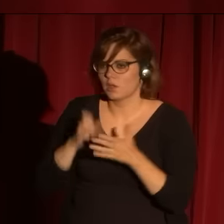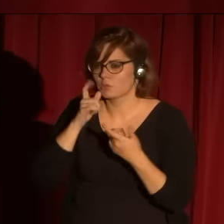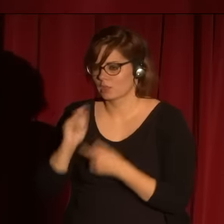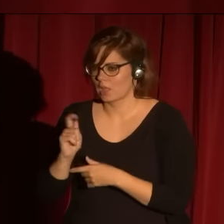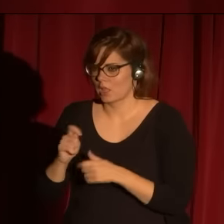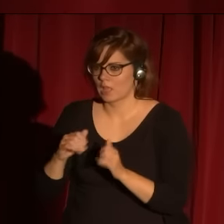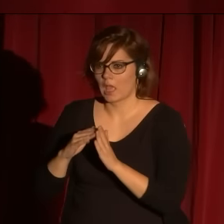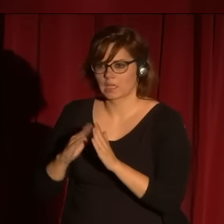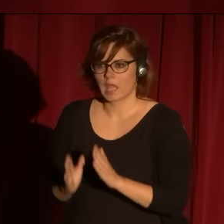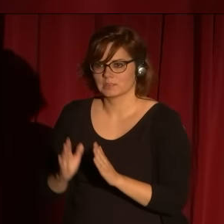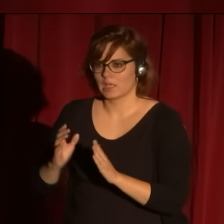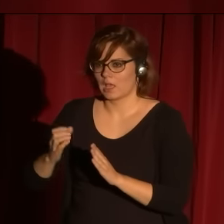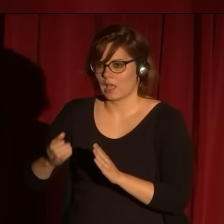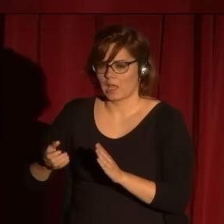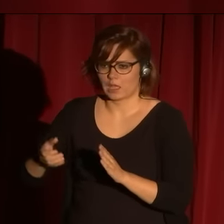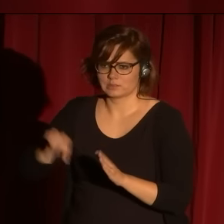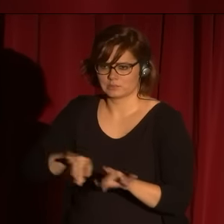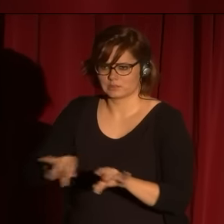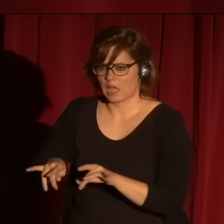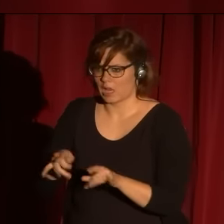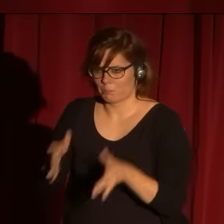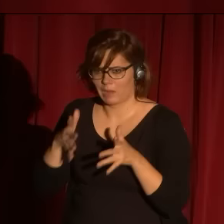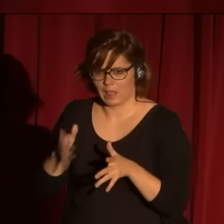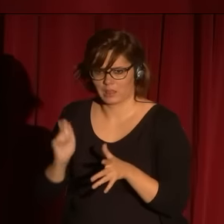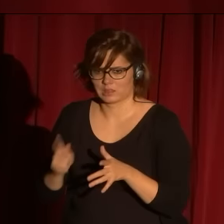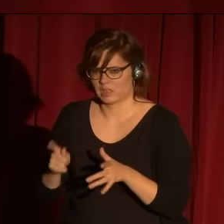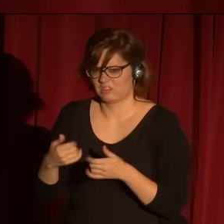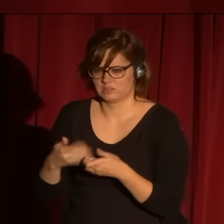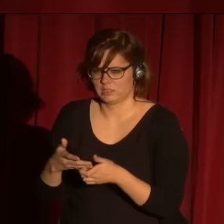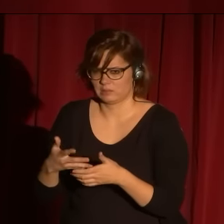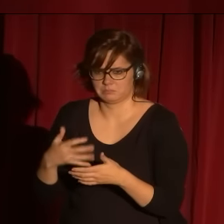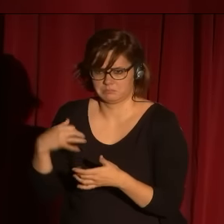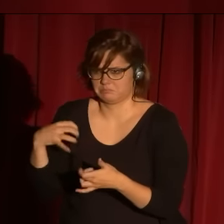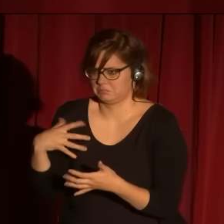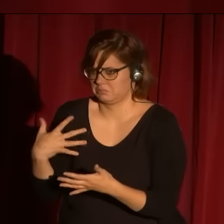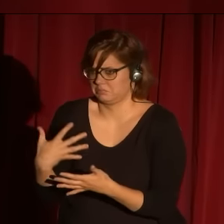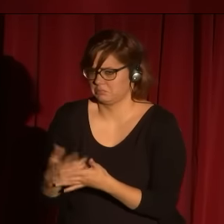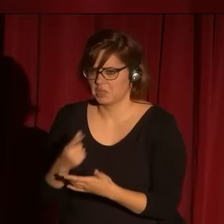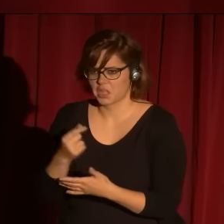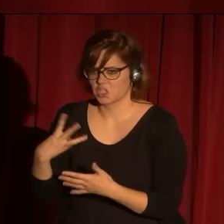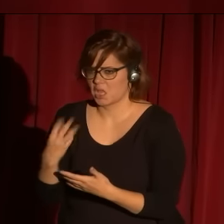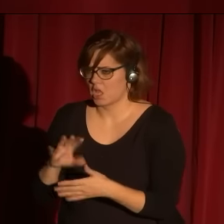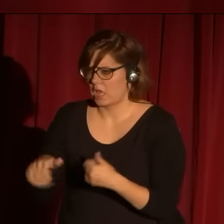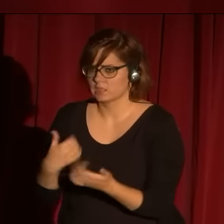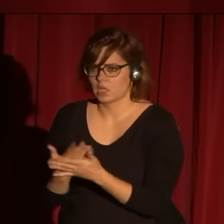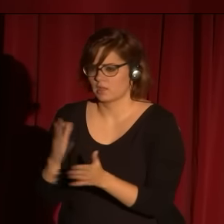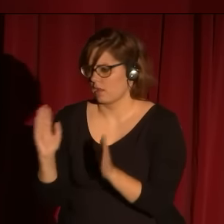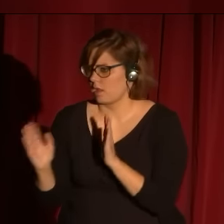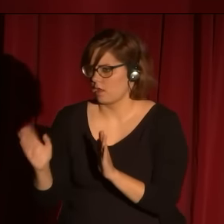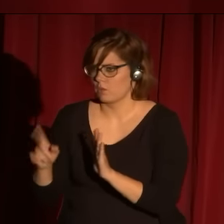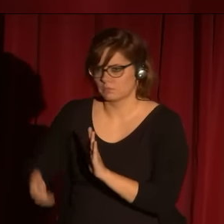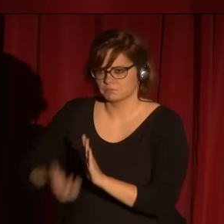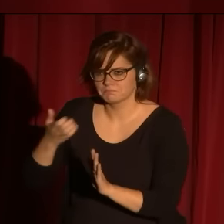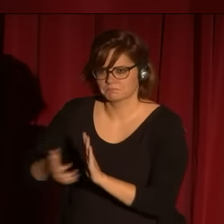plata porque no tiene sentido darle tanto valor a la sal hoy en día o desde hace ya 180 años desde que hay métodos de extracción